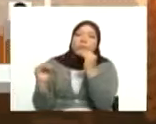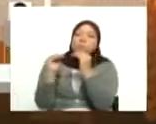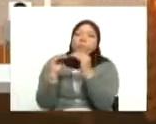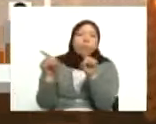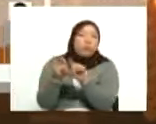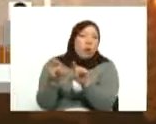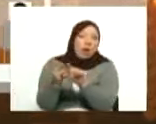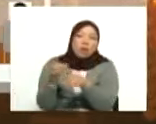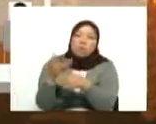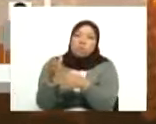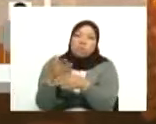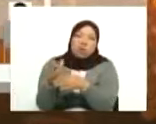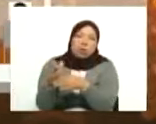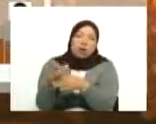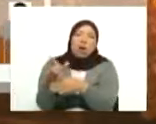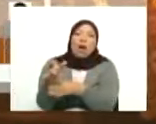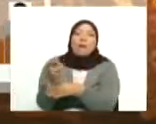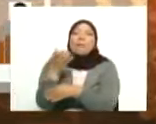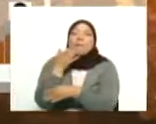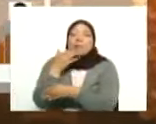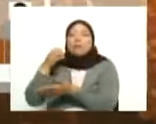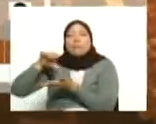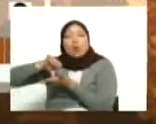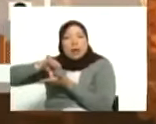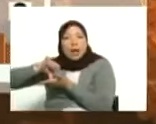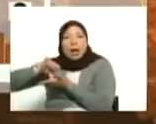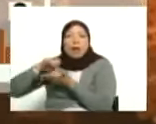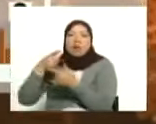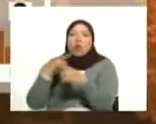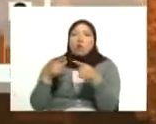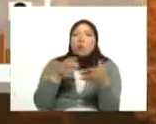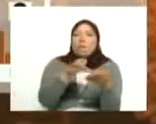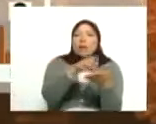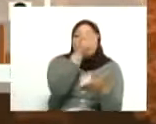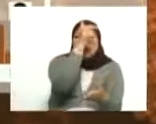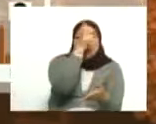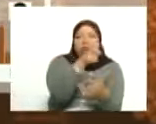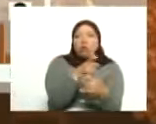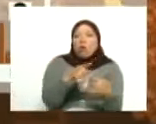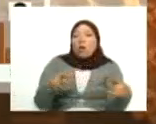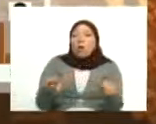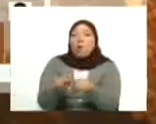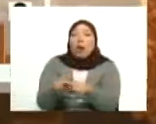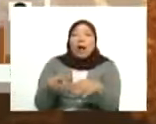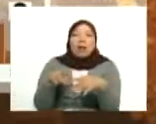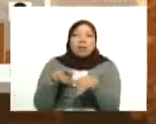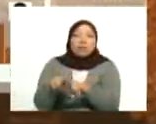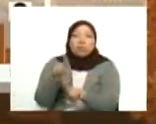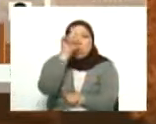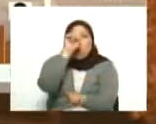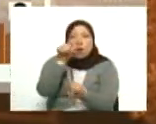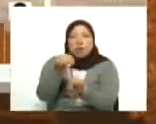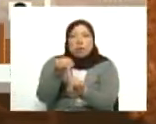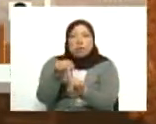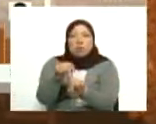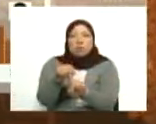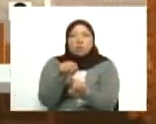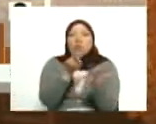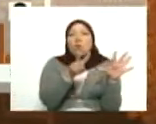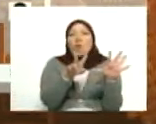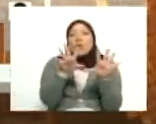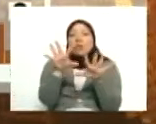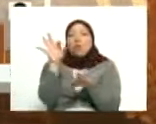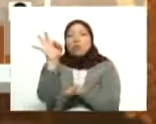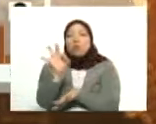para que esta ayuda humanitaria ingrese? Porque han dicho que en norte tienen que desocupar, anunciaron 48 horas de plazo, pero al